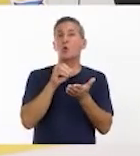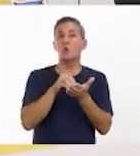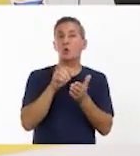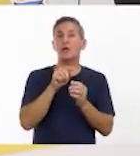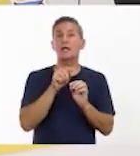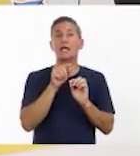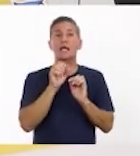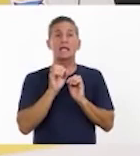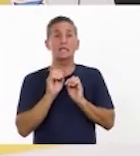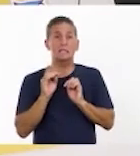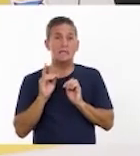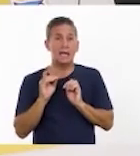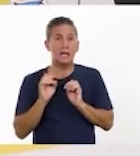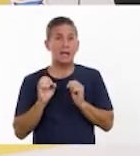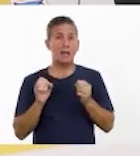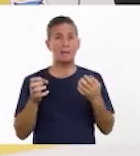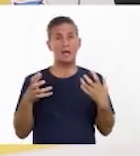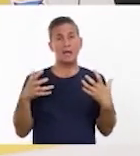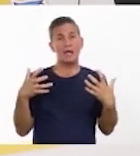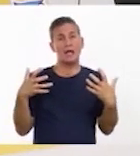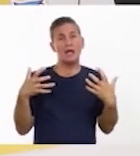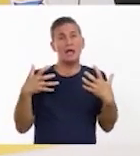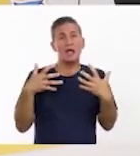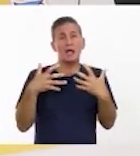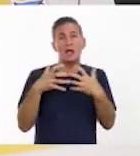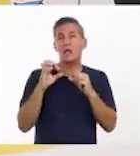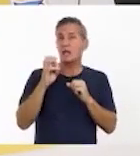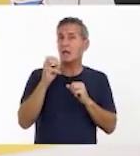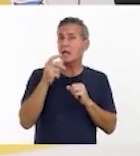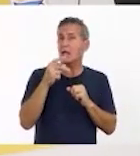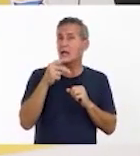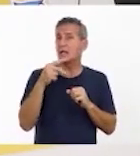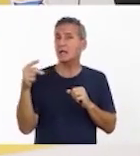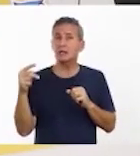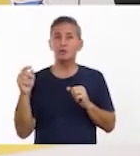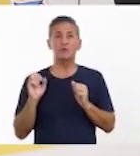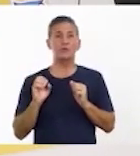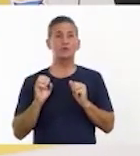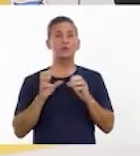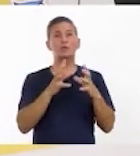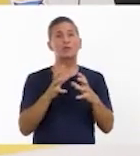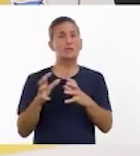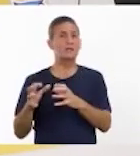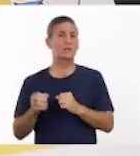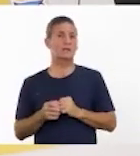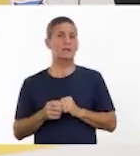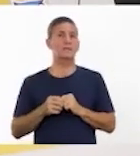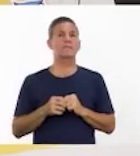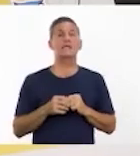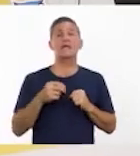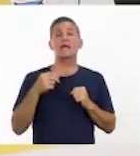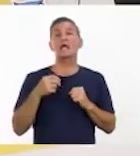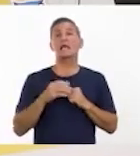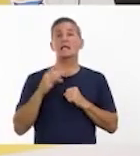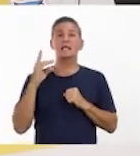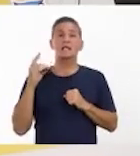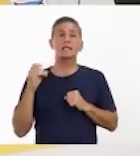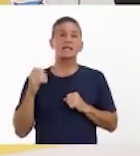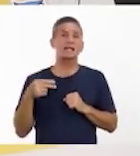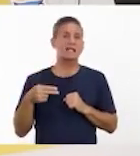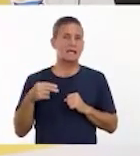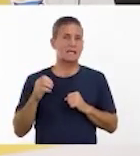diagrama la energía total de los reaccionantes, la energía total de los productos y el delta H correspondiente.